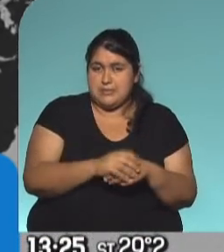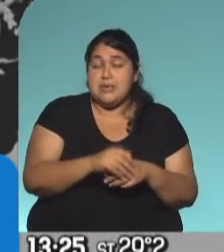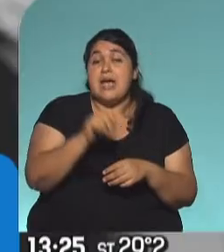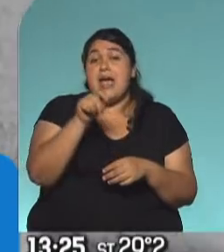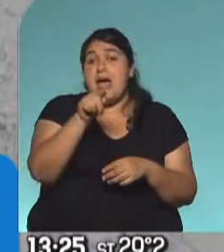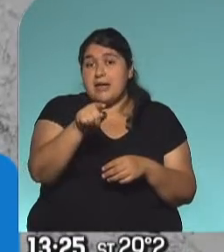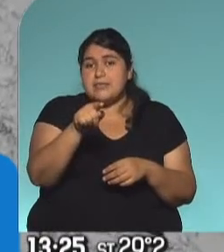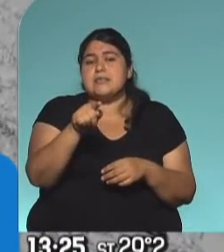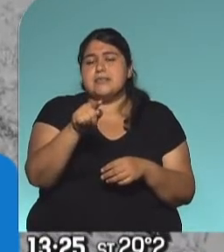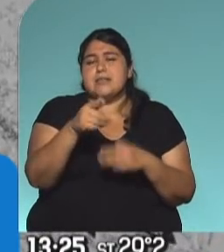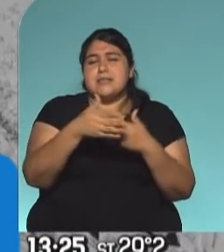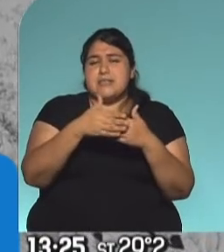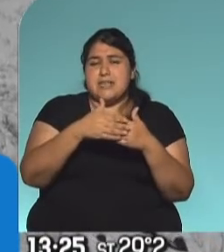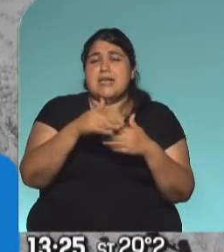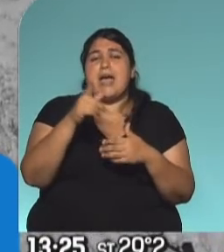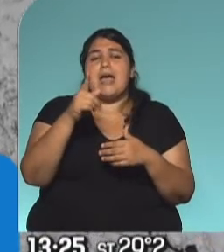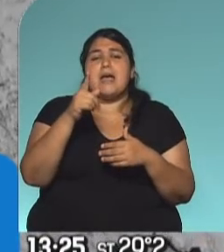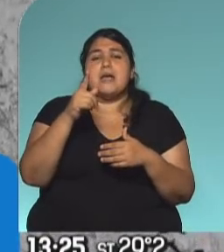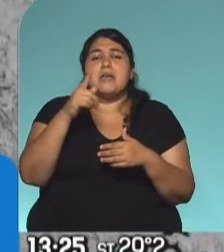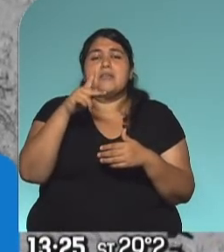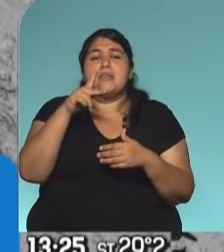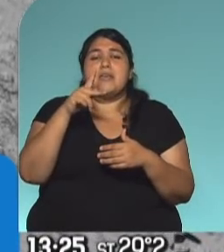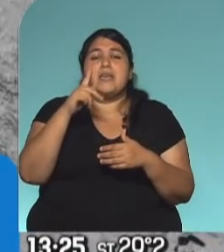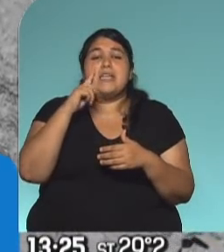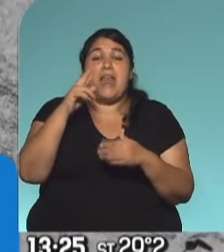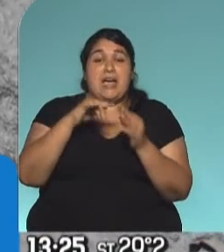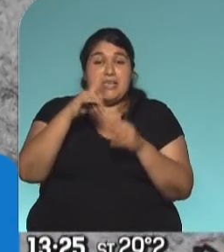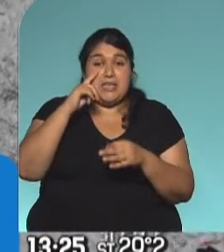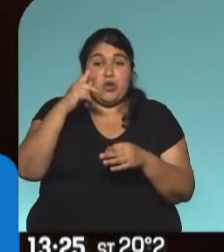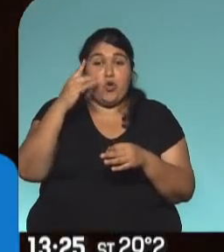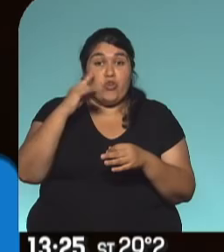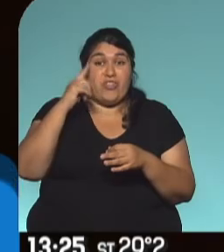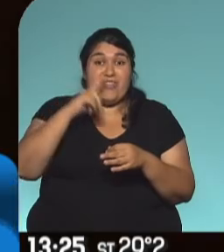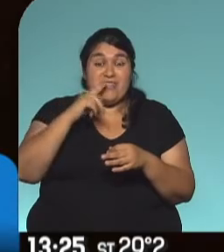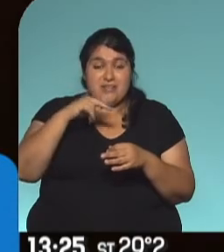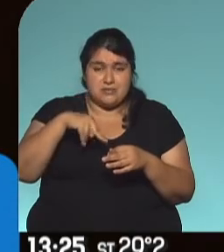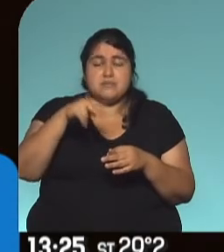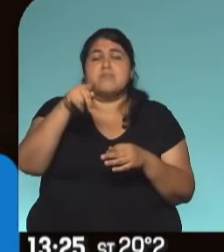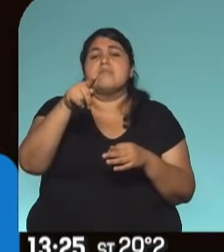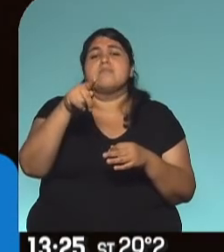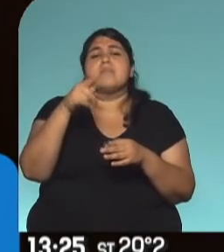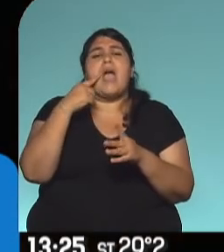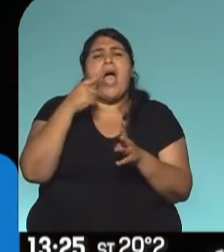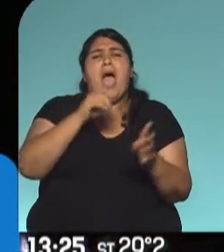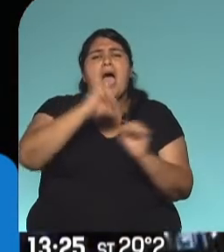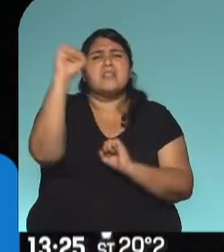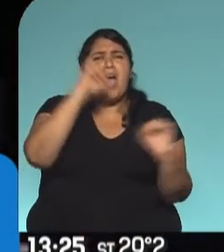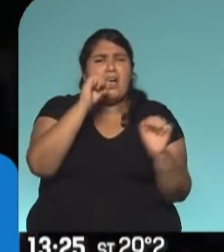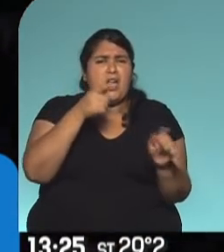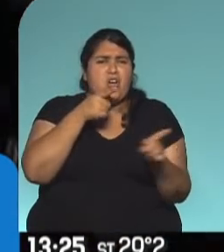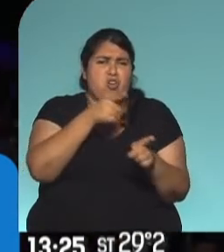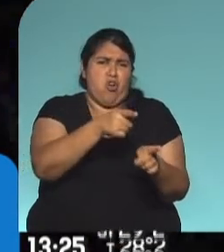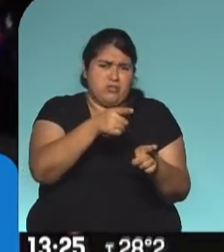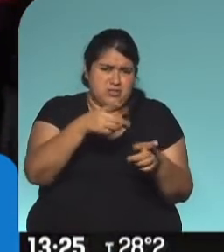Allí, cerca de Erbil, una ciudad que visitará el Papa, hubo un reciente ataque con misiles contra una base estadounidense